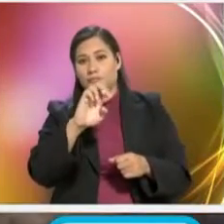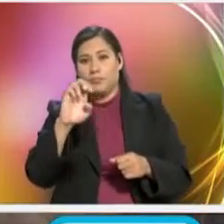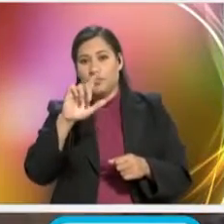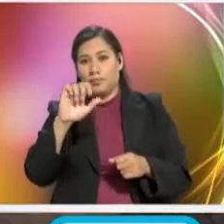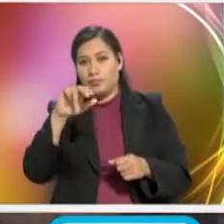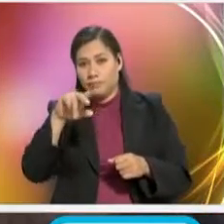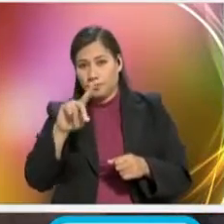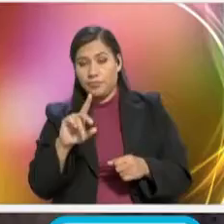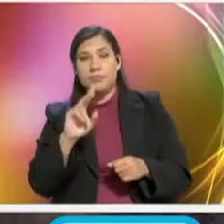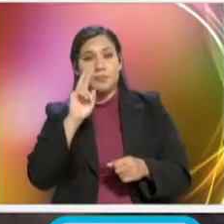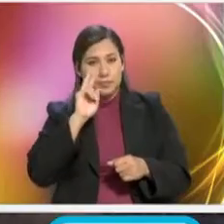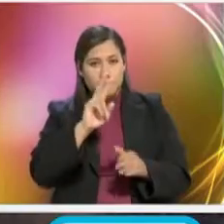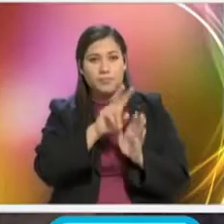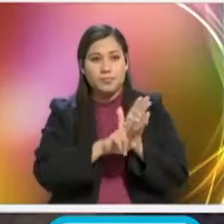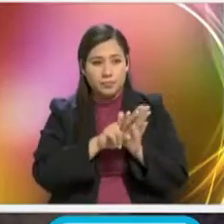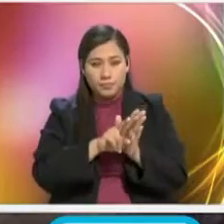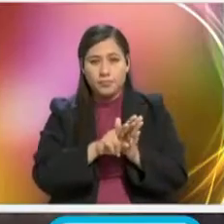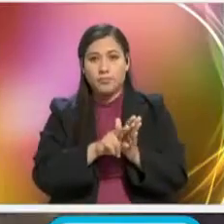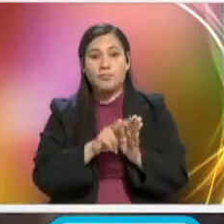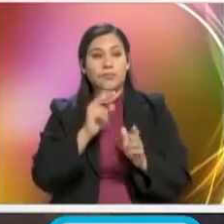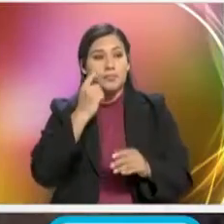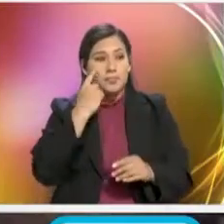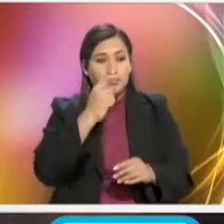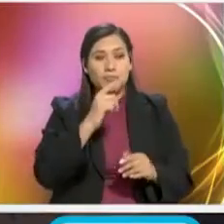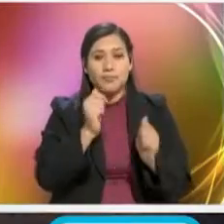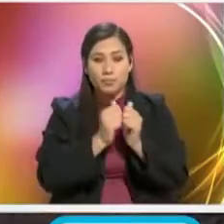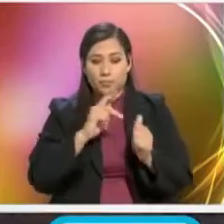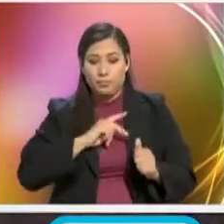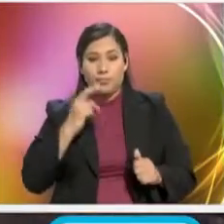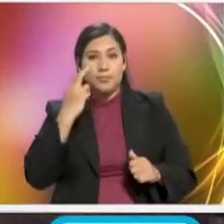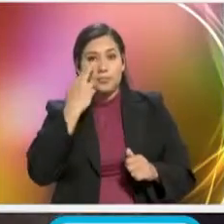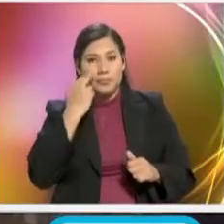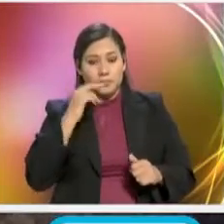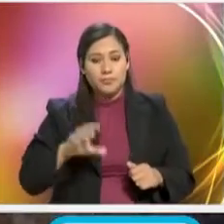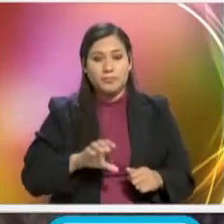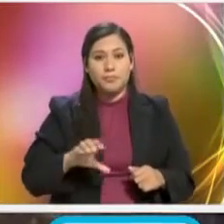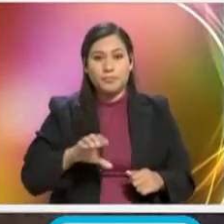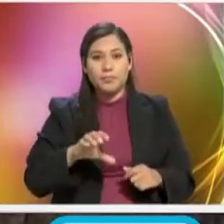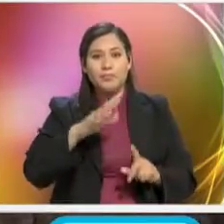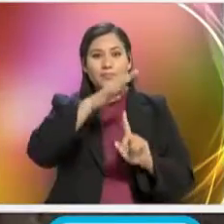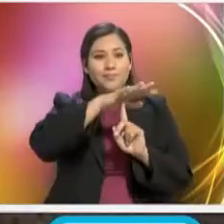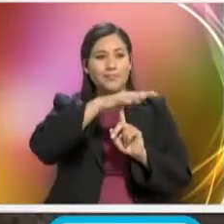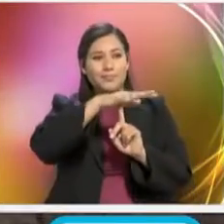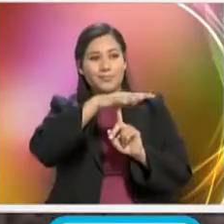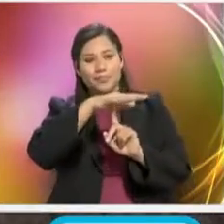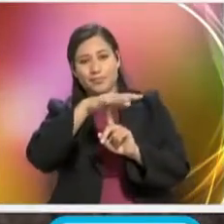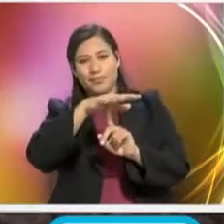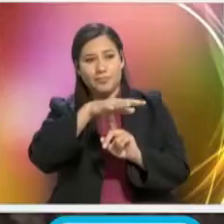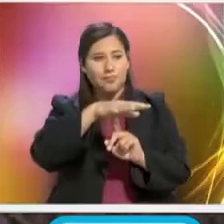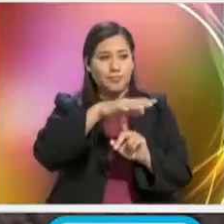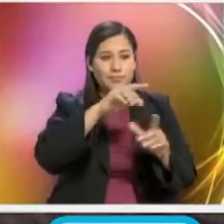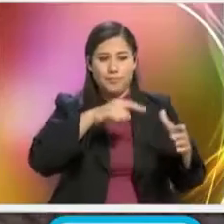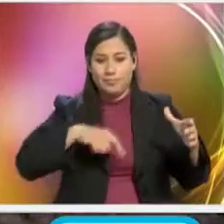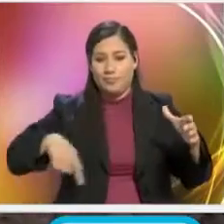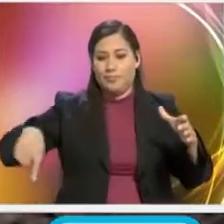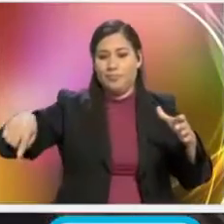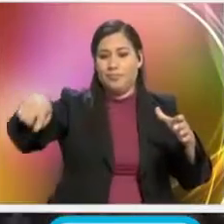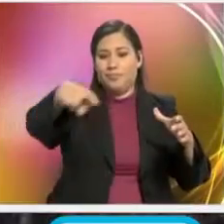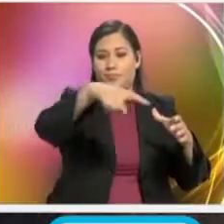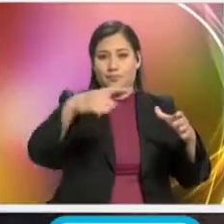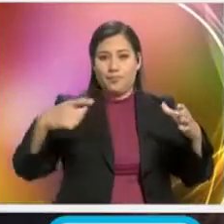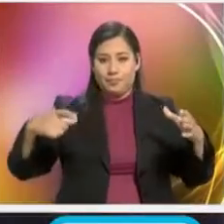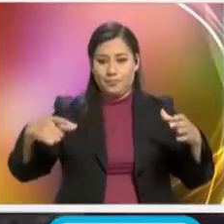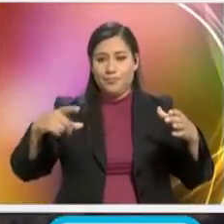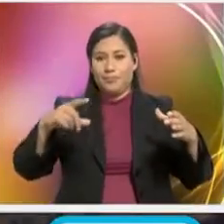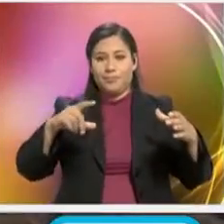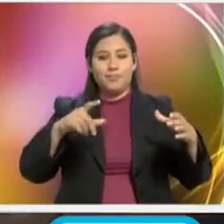en el que puedes mirar con tu ratón Sí. un recorrido 360. por helicóptero, exactamente. Tenemos a toda la 360 circunferencia. grados. Exactamente,